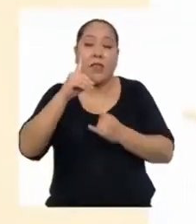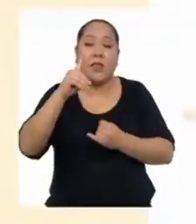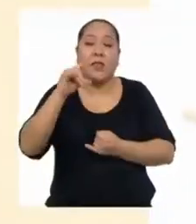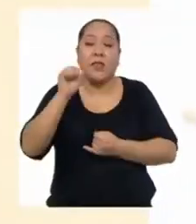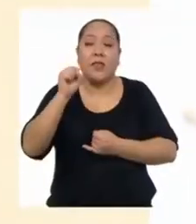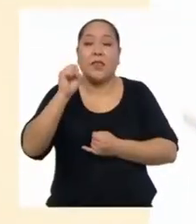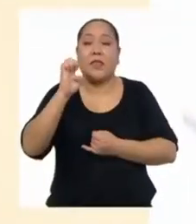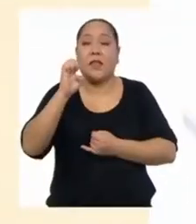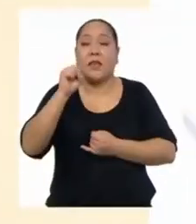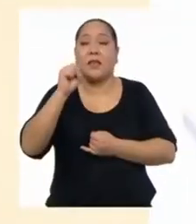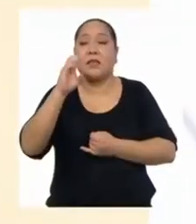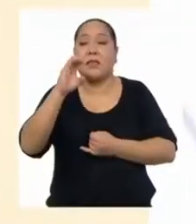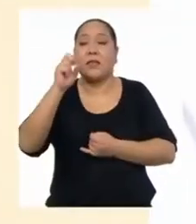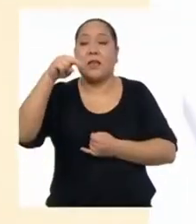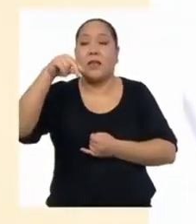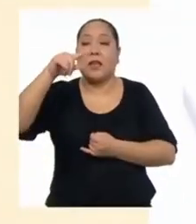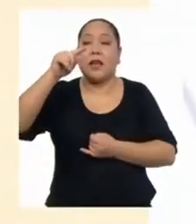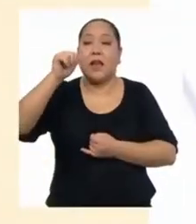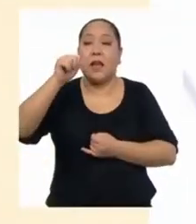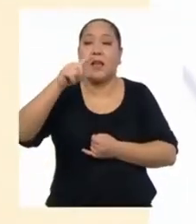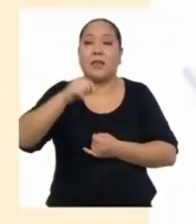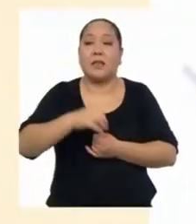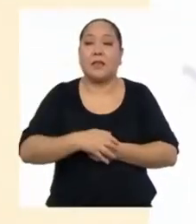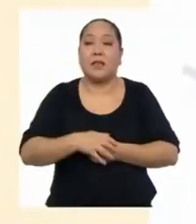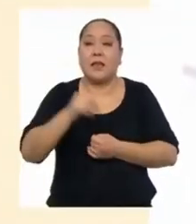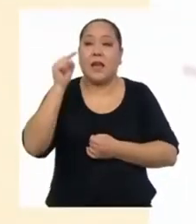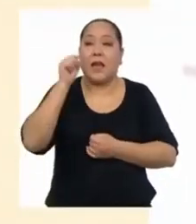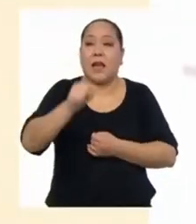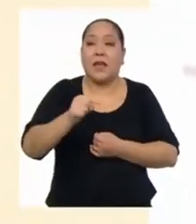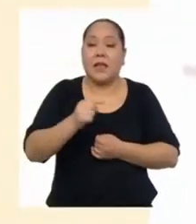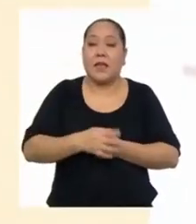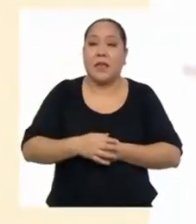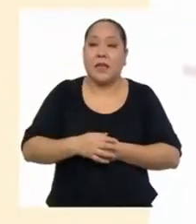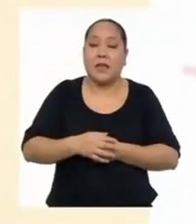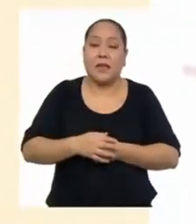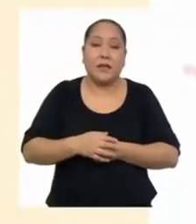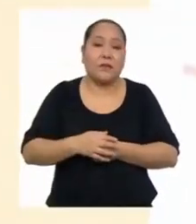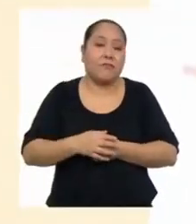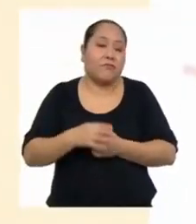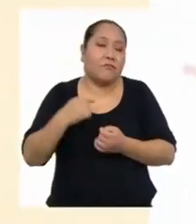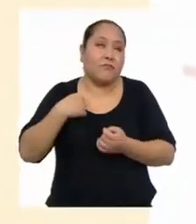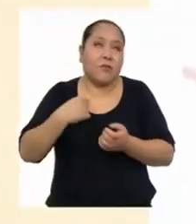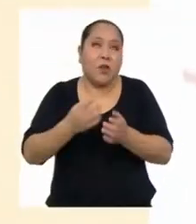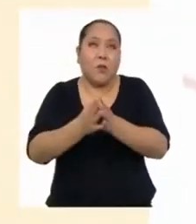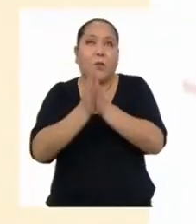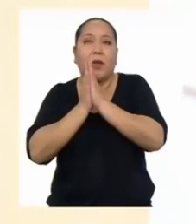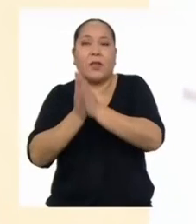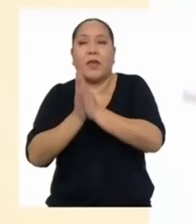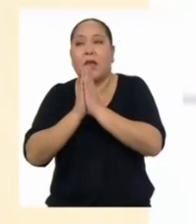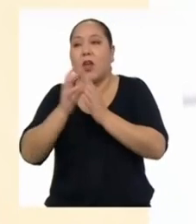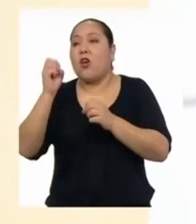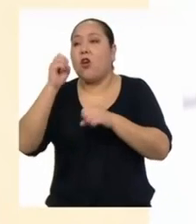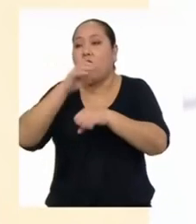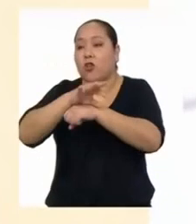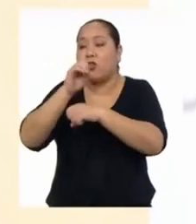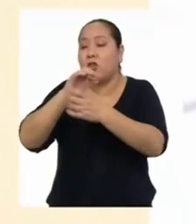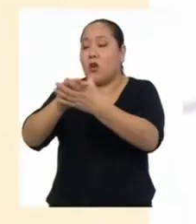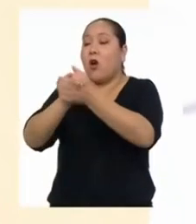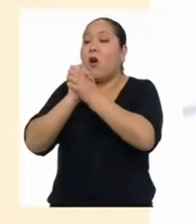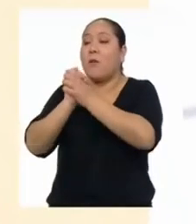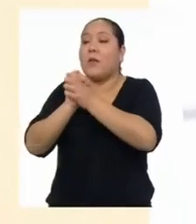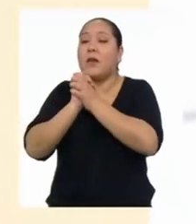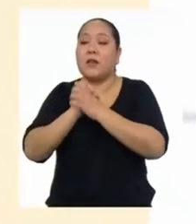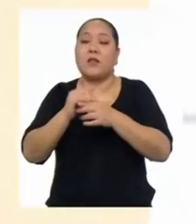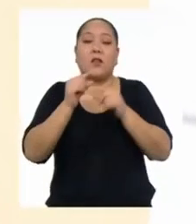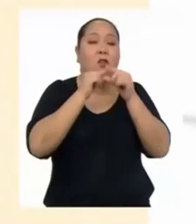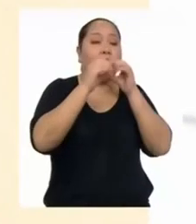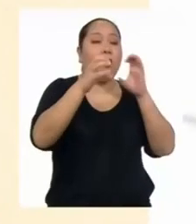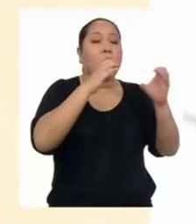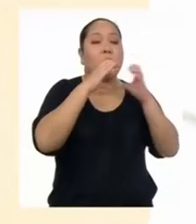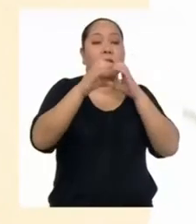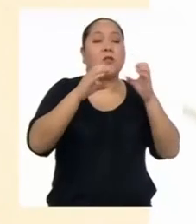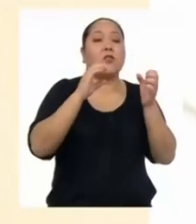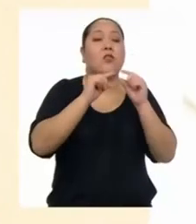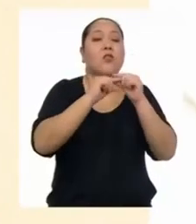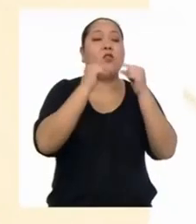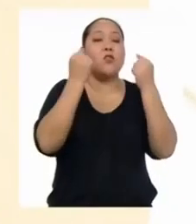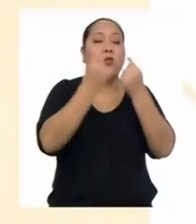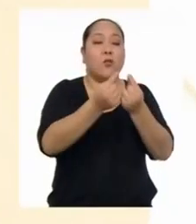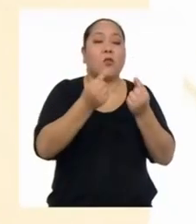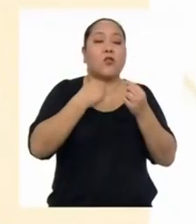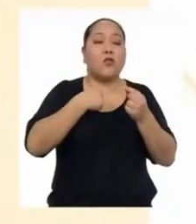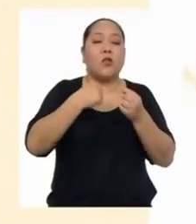La historia termina con el desenlace, cuando pedí algunos consejos entre amigas y conversé con el grupo y les expliqué lo que sentía.